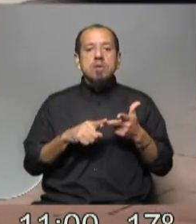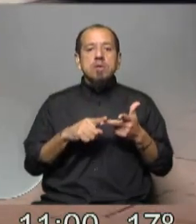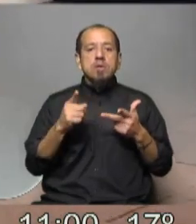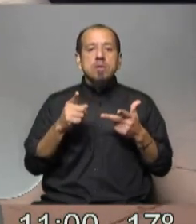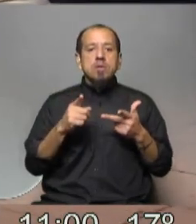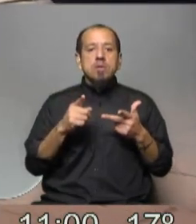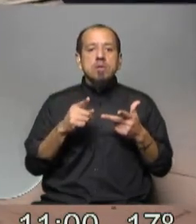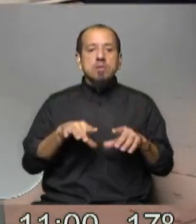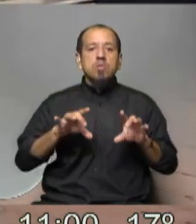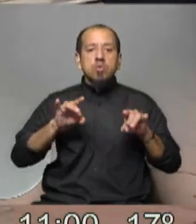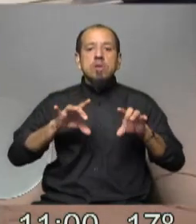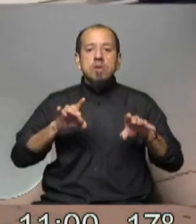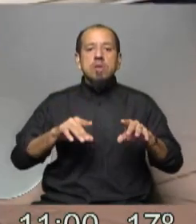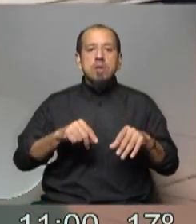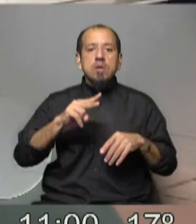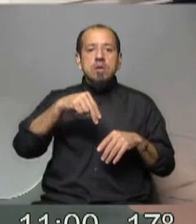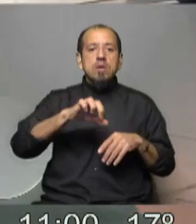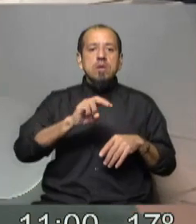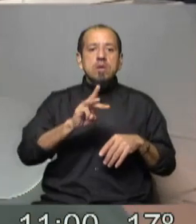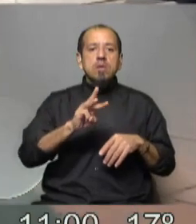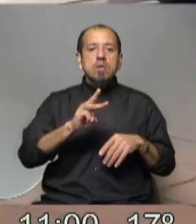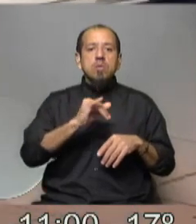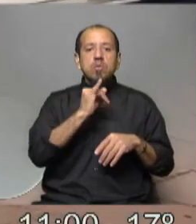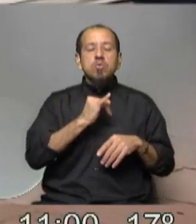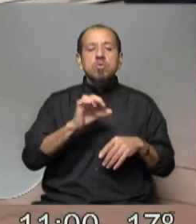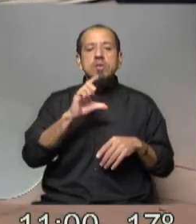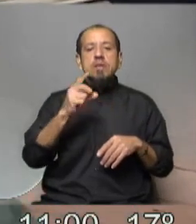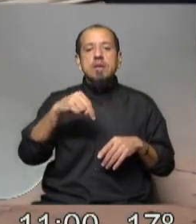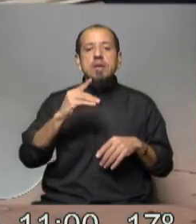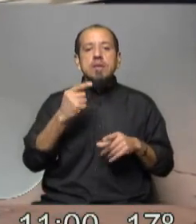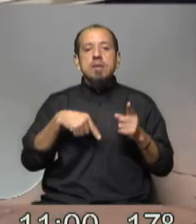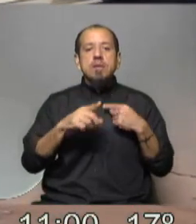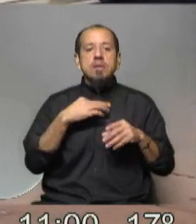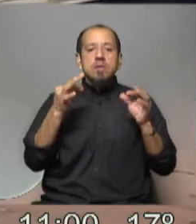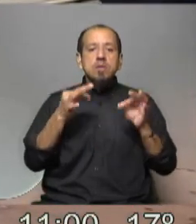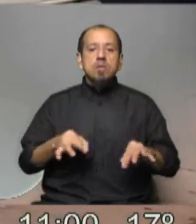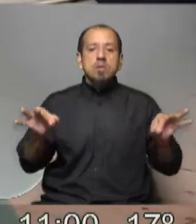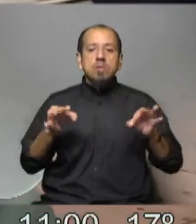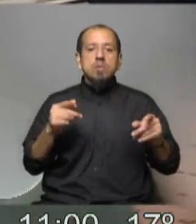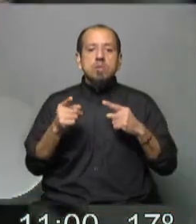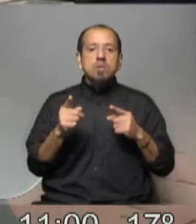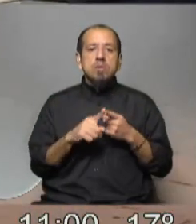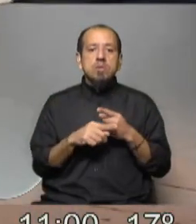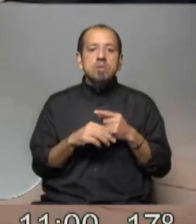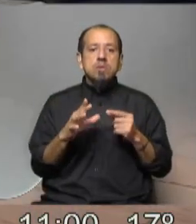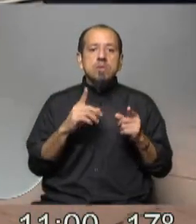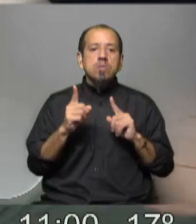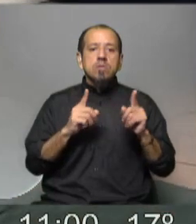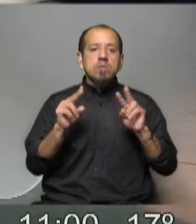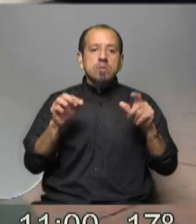para Australia y Nueva Zelanda a tocar. Divino, muy contento con eso. Pasando música en algunos boliches. Hay algunos temas para